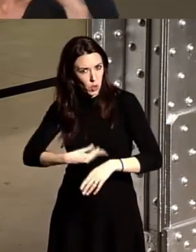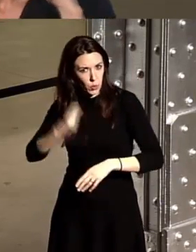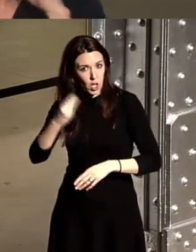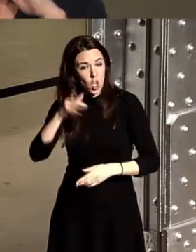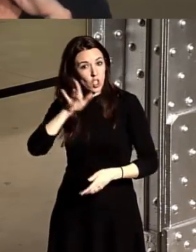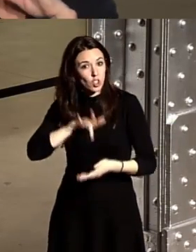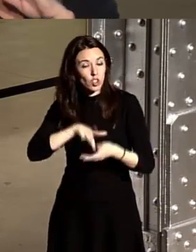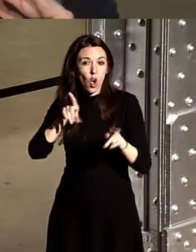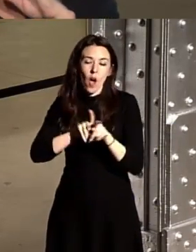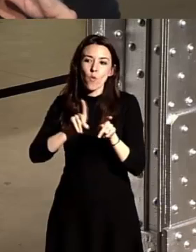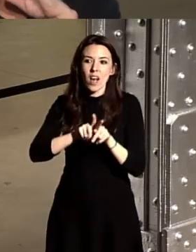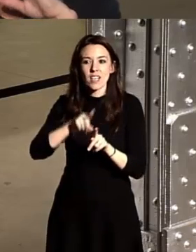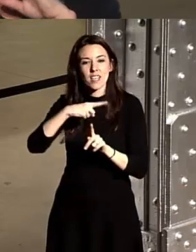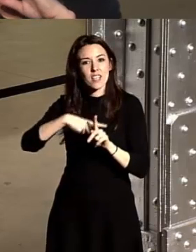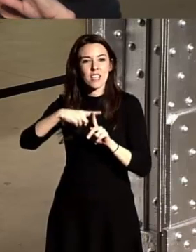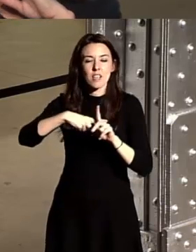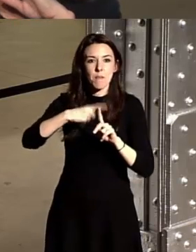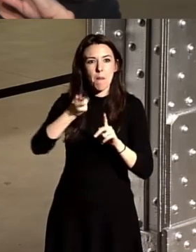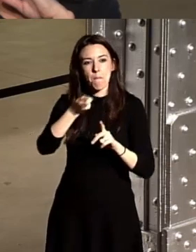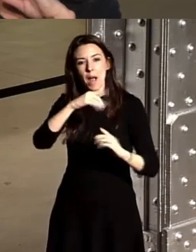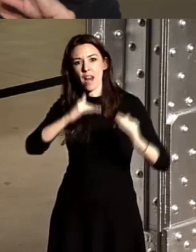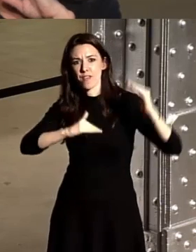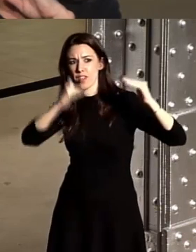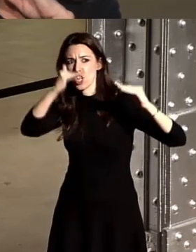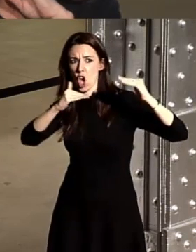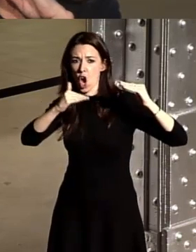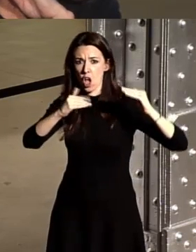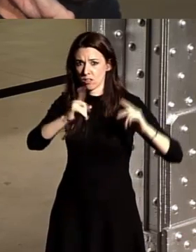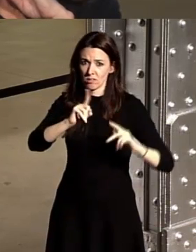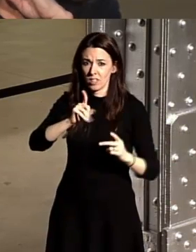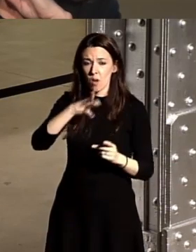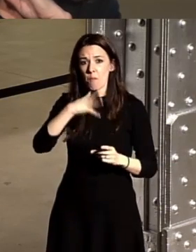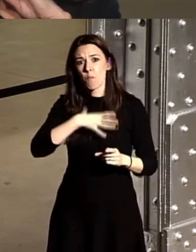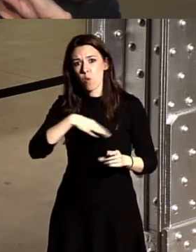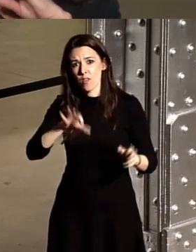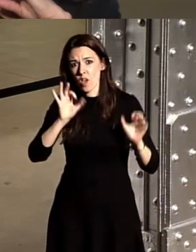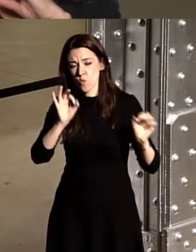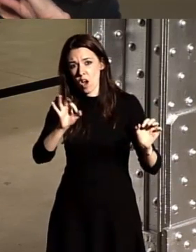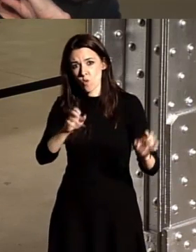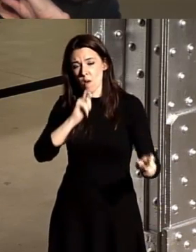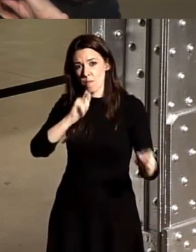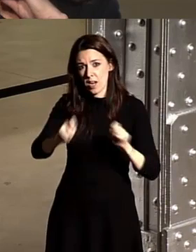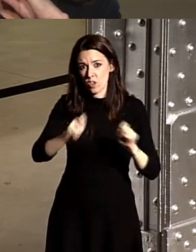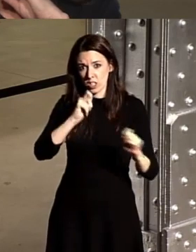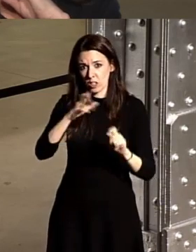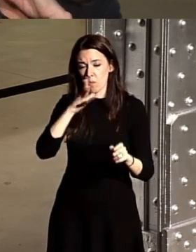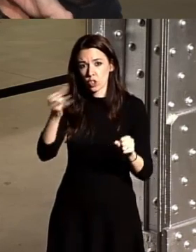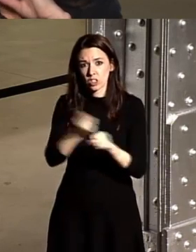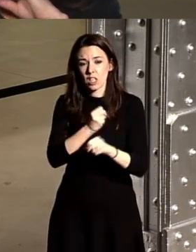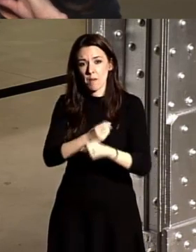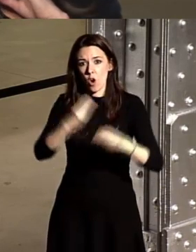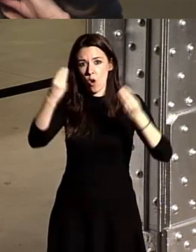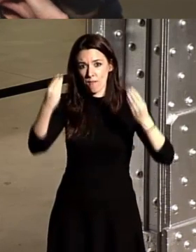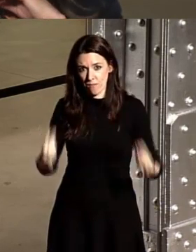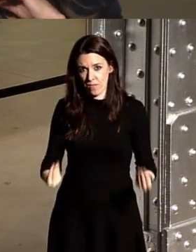alcanzaron un nivel no parecido, pero quizás sí en esa sintonía periodística por un trabajo eficaz y pensando